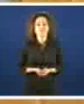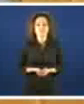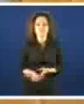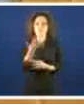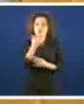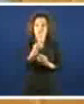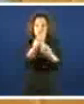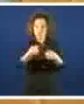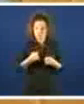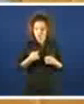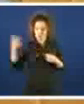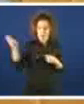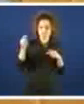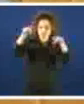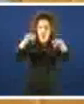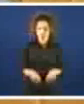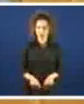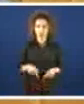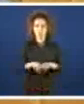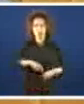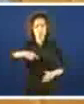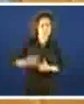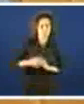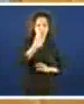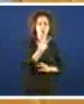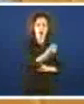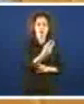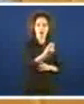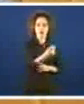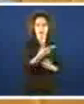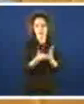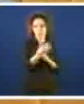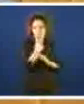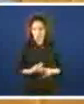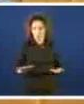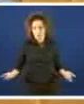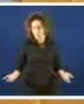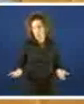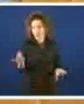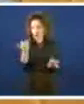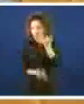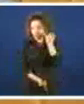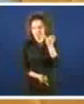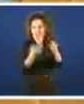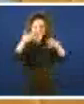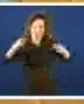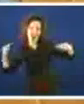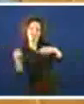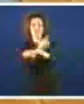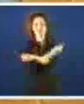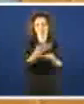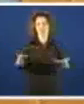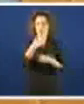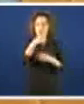cando se di que nos estamos aquí, a piñón fijo, a decir que non, Pues resulta que se invertieron os términos. Es decir, que